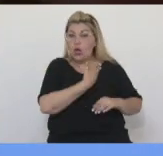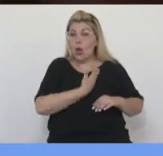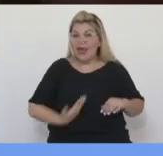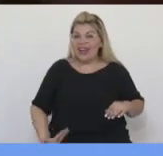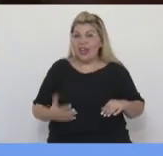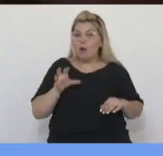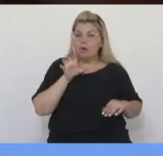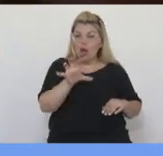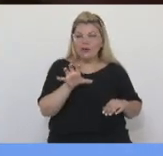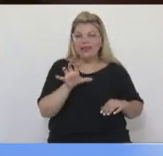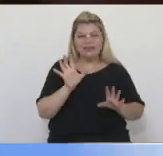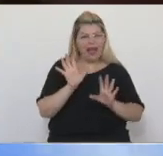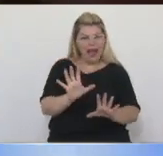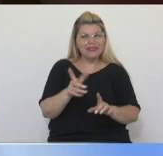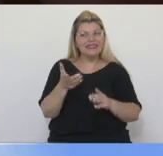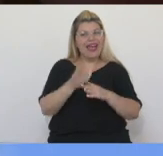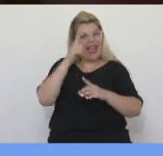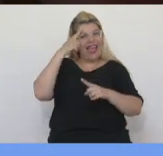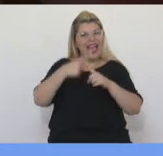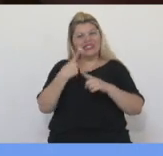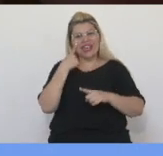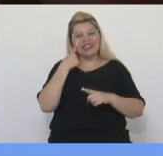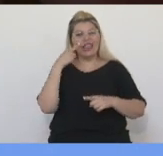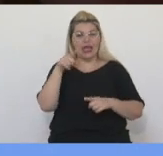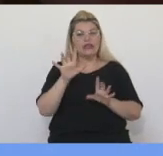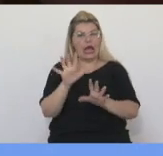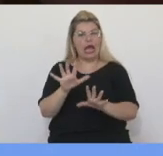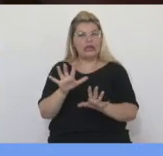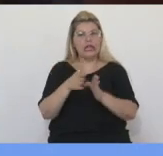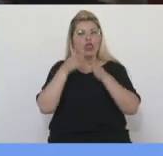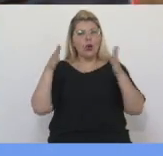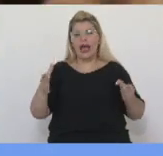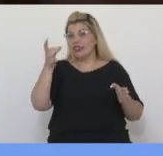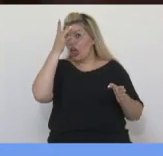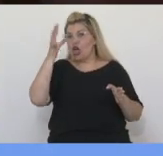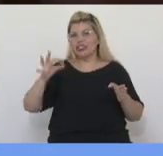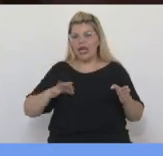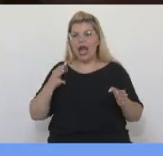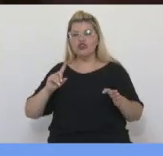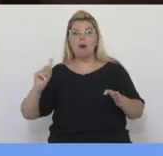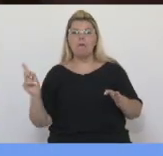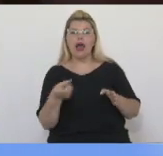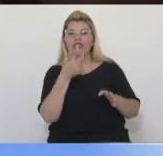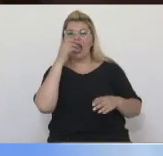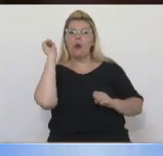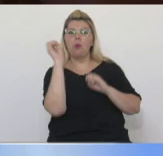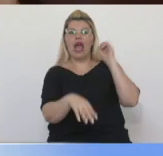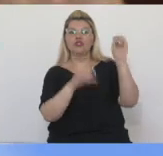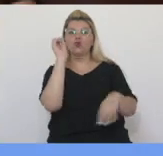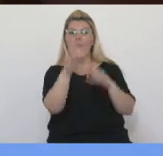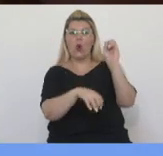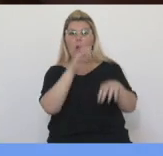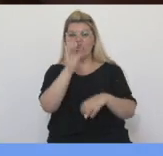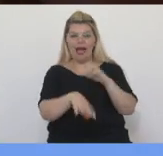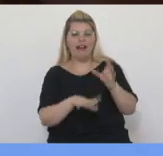aplicaba cuando era intendente que fue 12 años que mandaba a tirar basura a los gobernadores de entonces